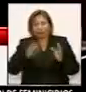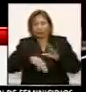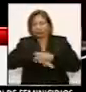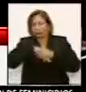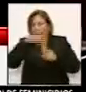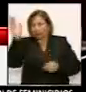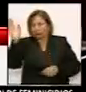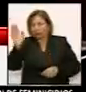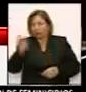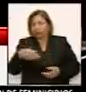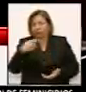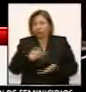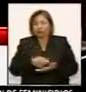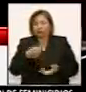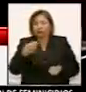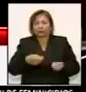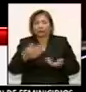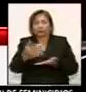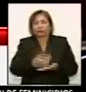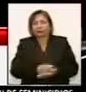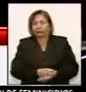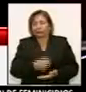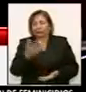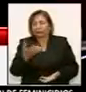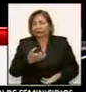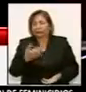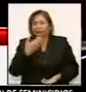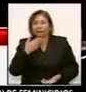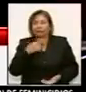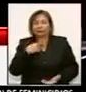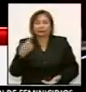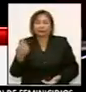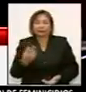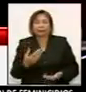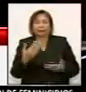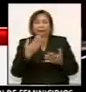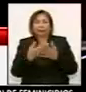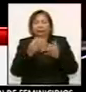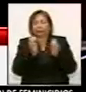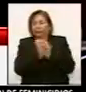Nadie sale. Me devuelven la plata, cobro la penalidad y quiero saber a todos los corruptos que